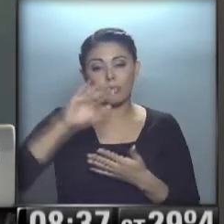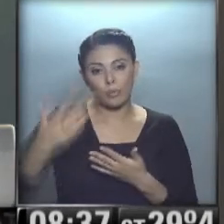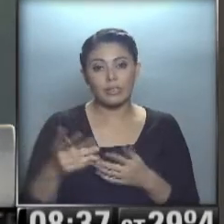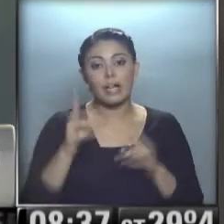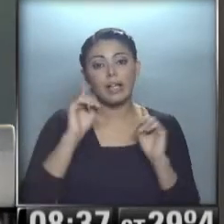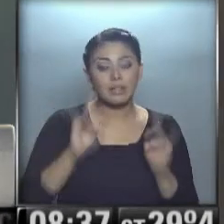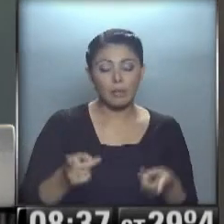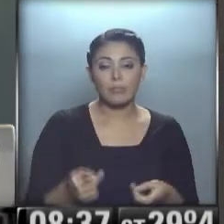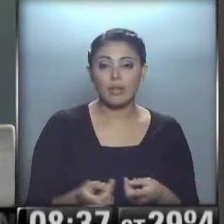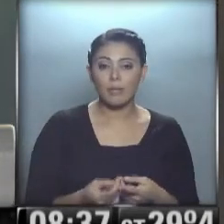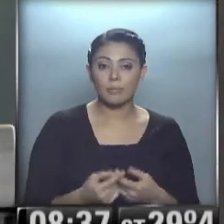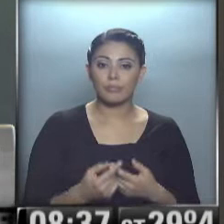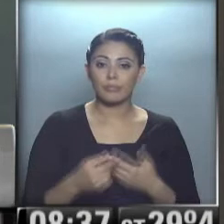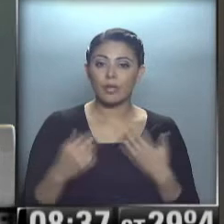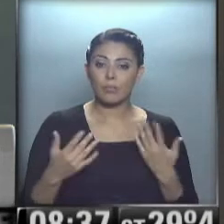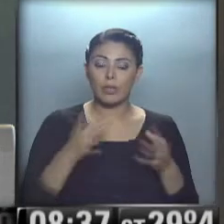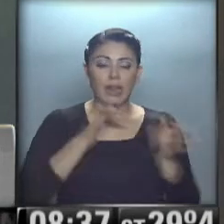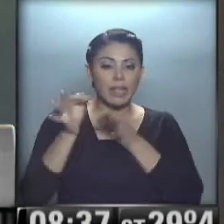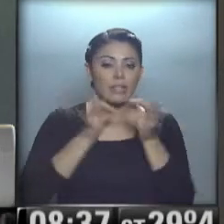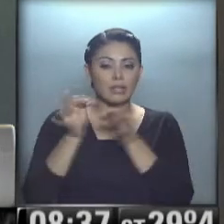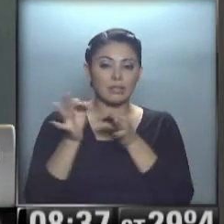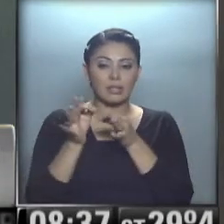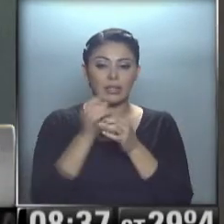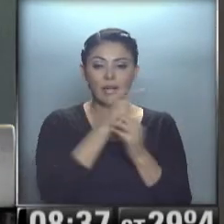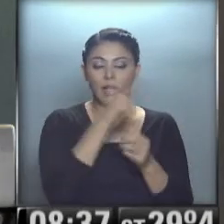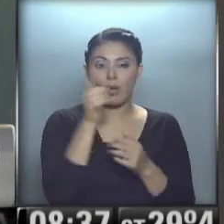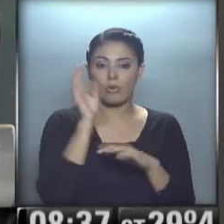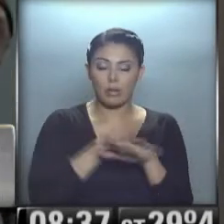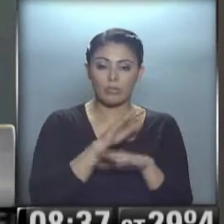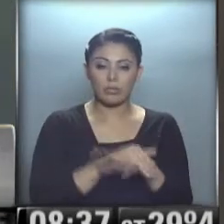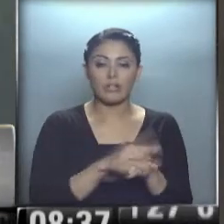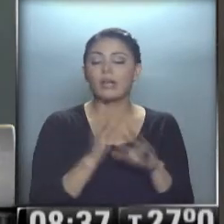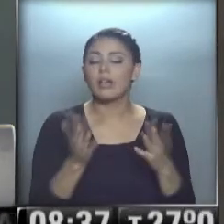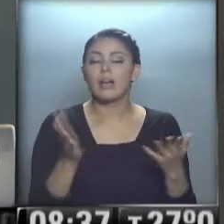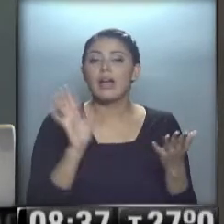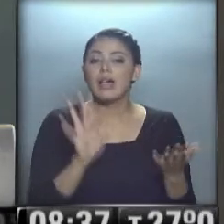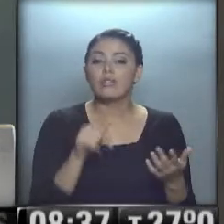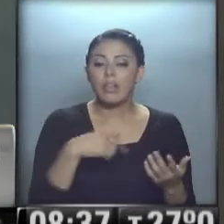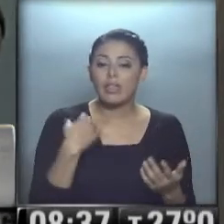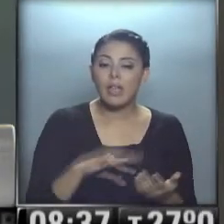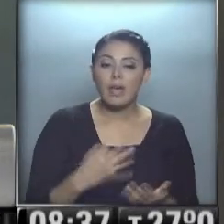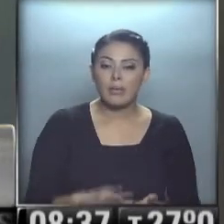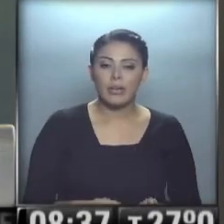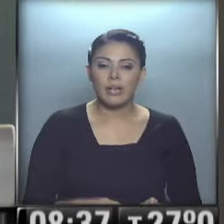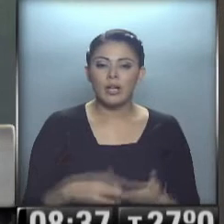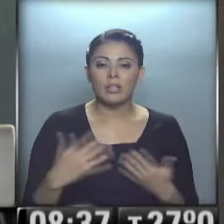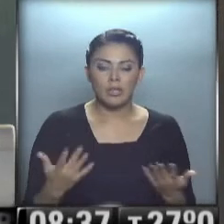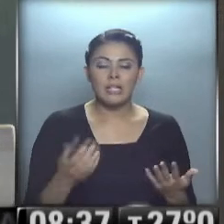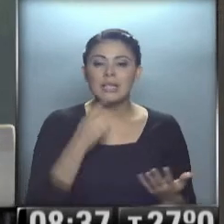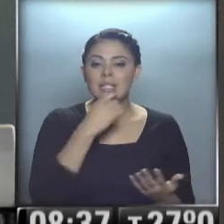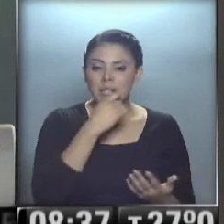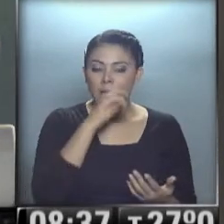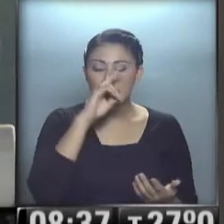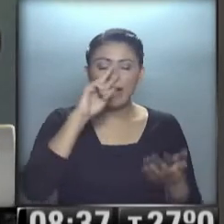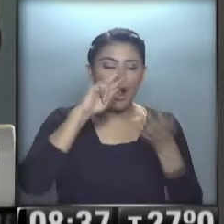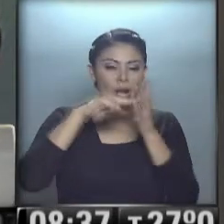también pueden formar parte de estrategias que nos permitan hacerse cargo de la concesión correspondiente. Y eso es lo que se tiene que hacer, digamos. Entonces, frente a un